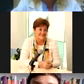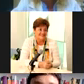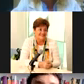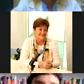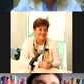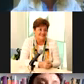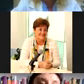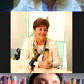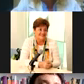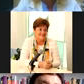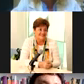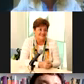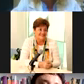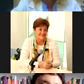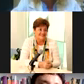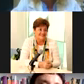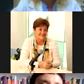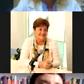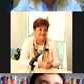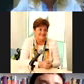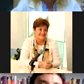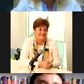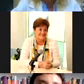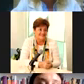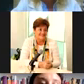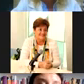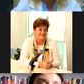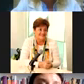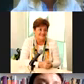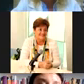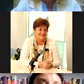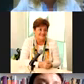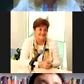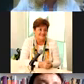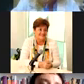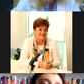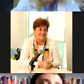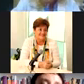a seguir, o cómo nosotras por ahí entendemos que se puede seguir